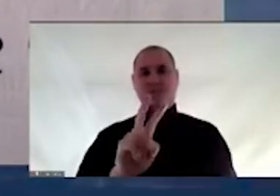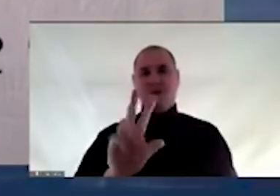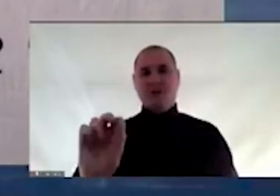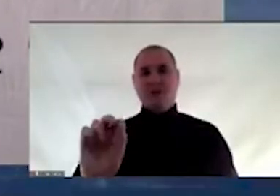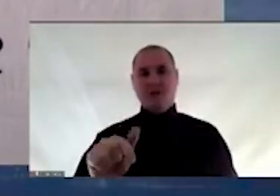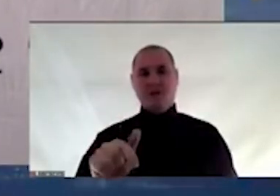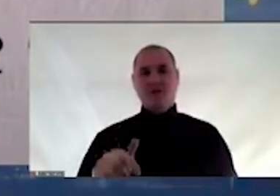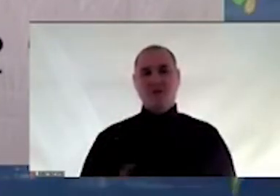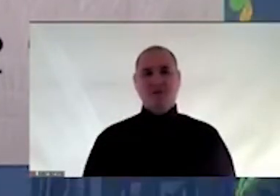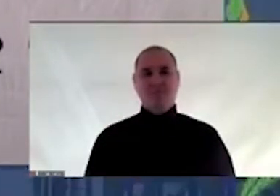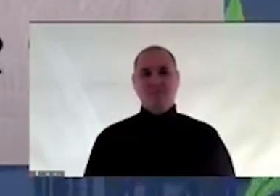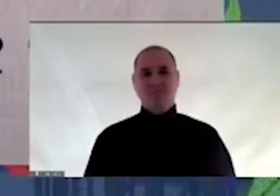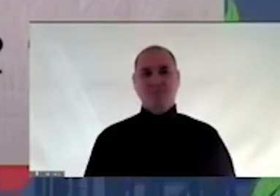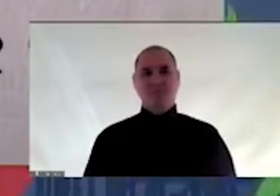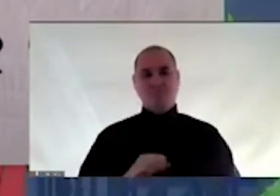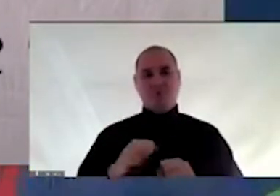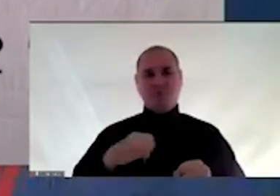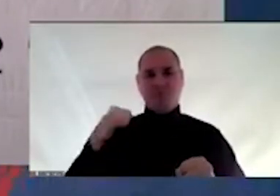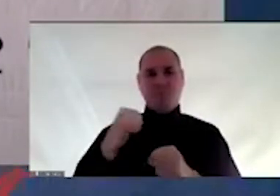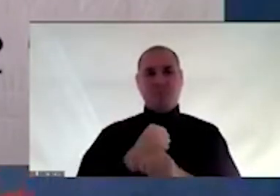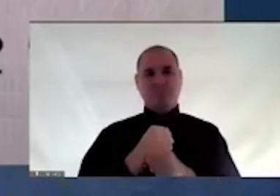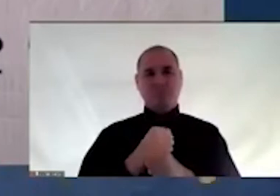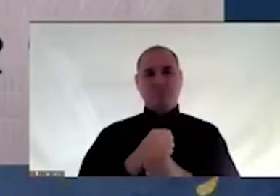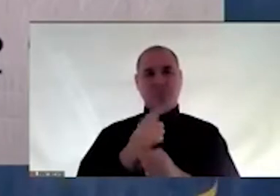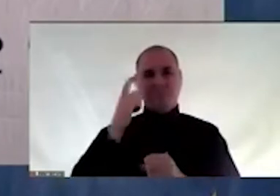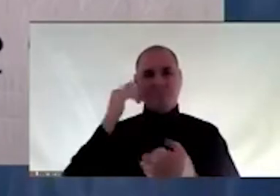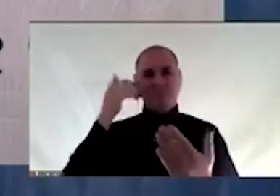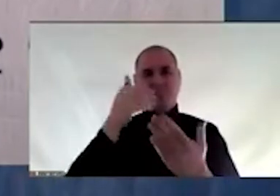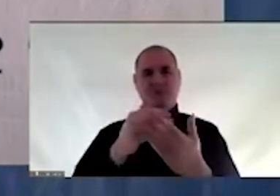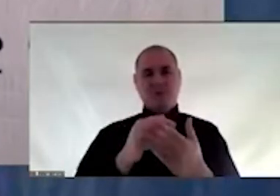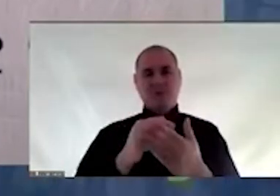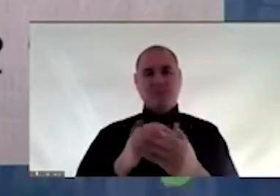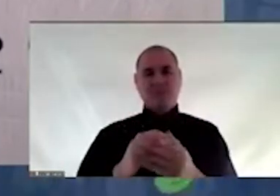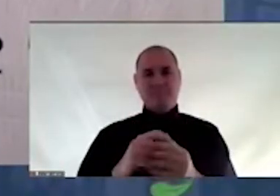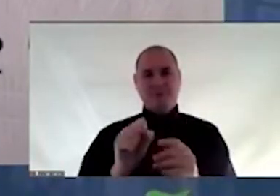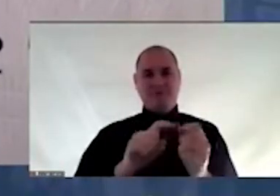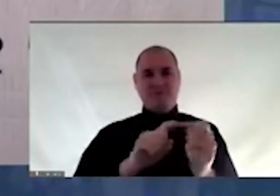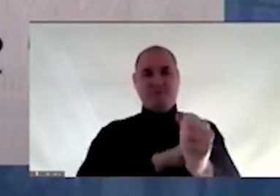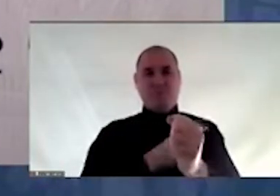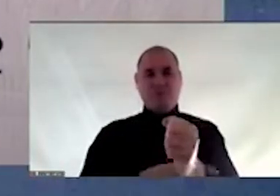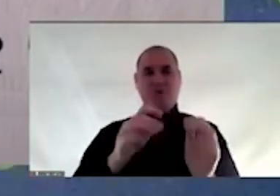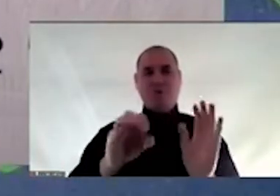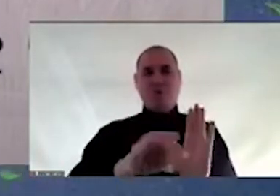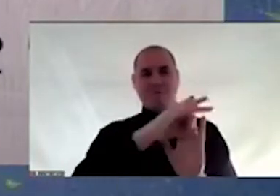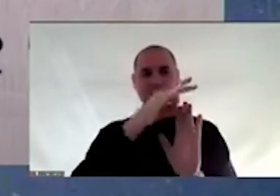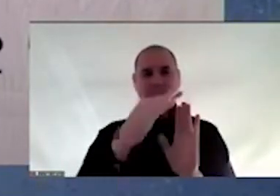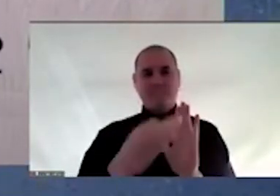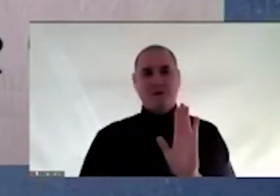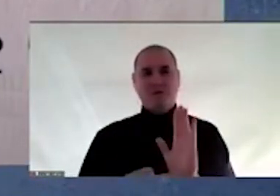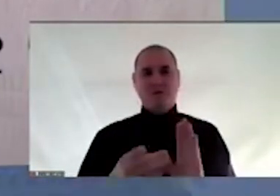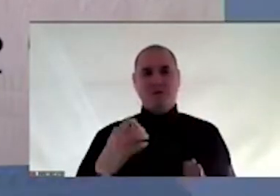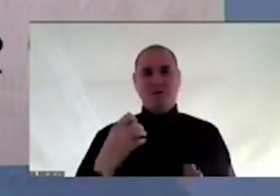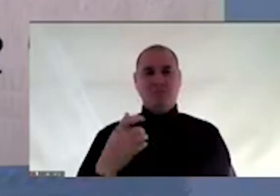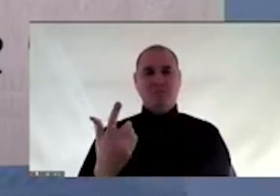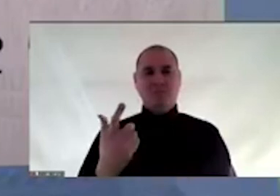la estructura y potenciar la articulación interinstitucional, cumplir con lo que tanto la